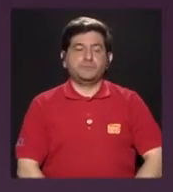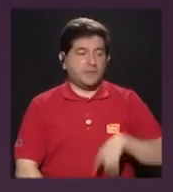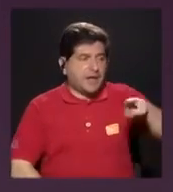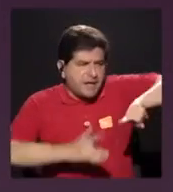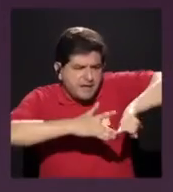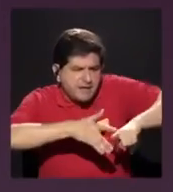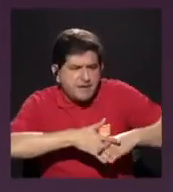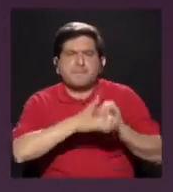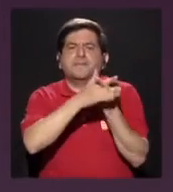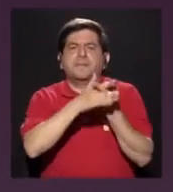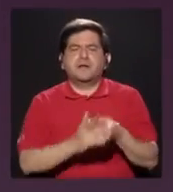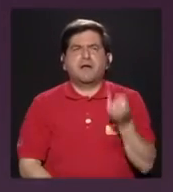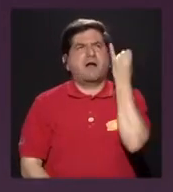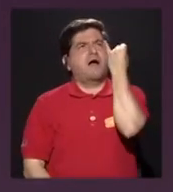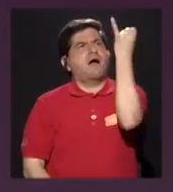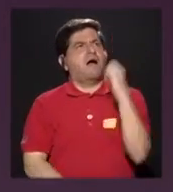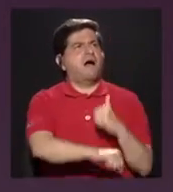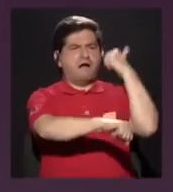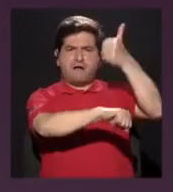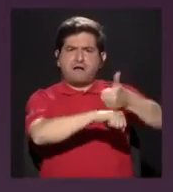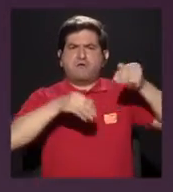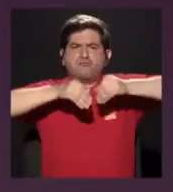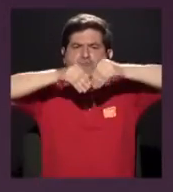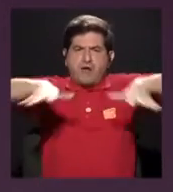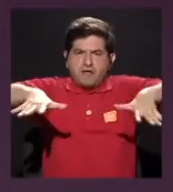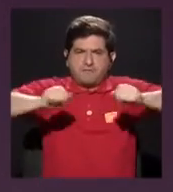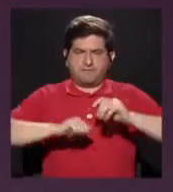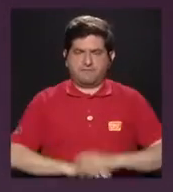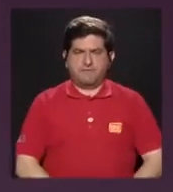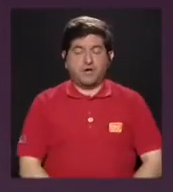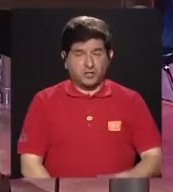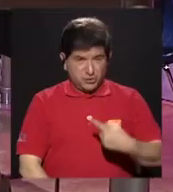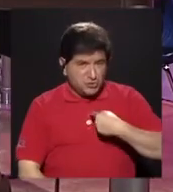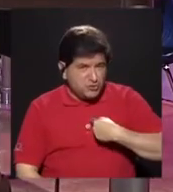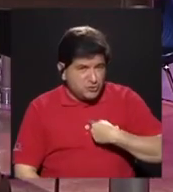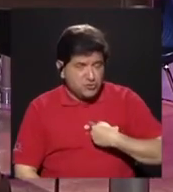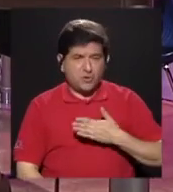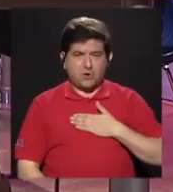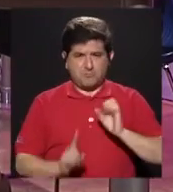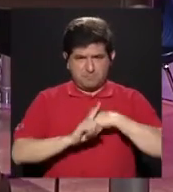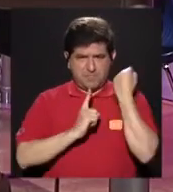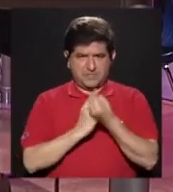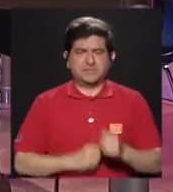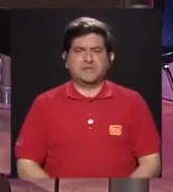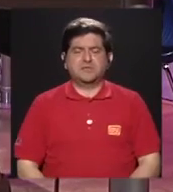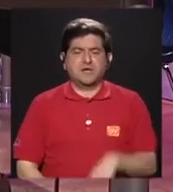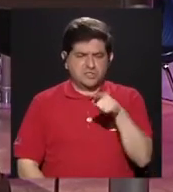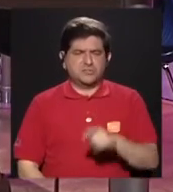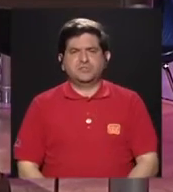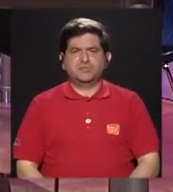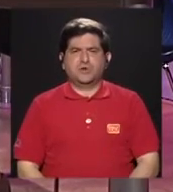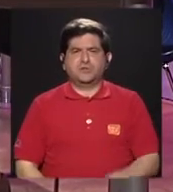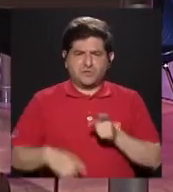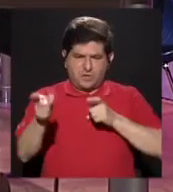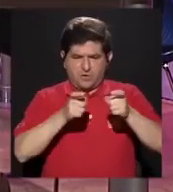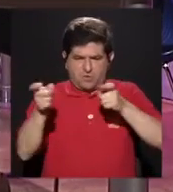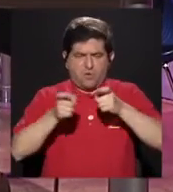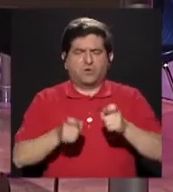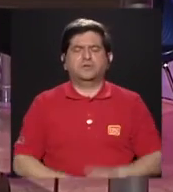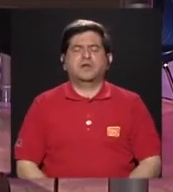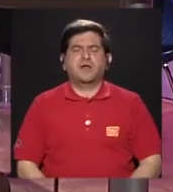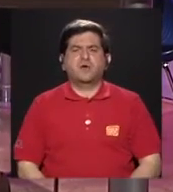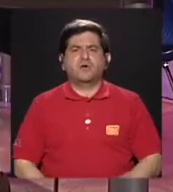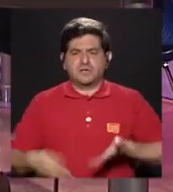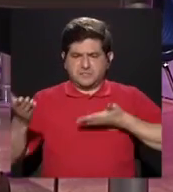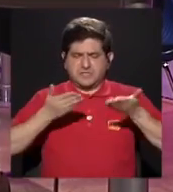surge la idea de constituir una red yo en condición de contralor del servicio del inah específicamente